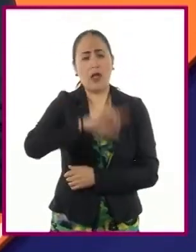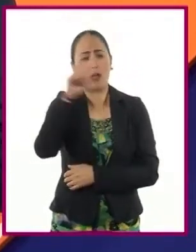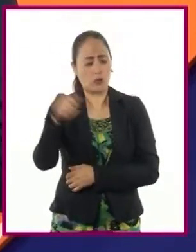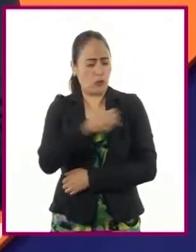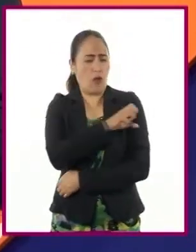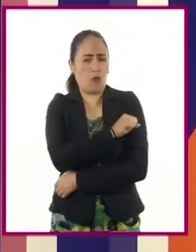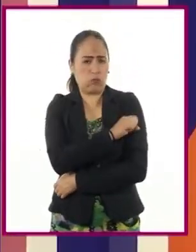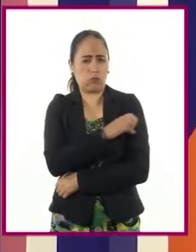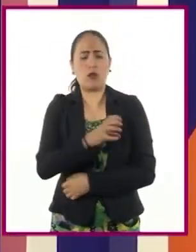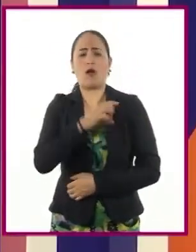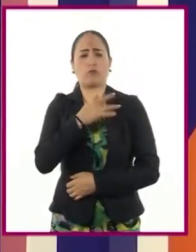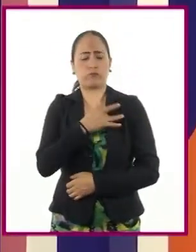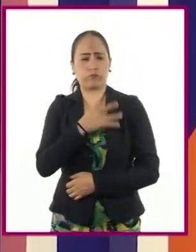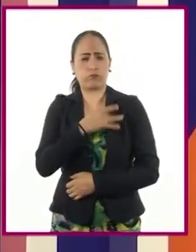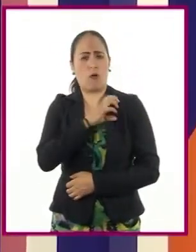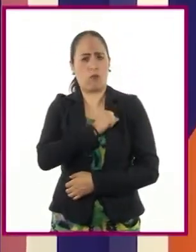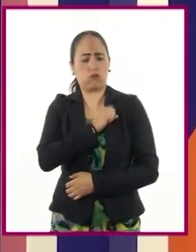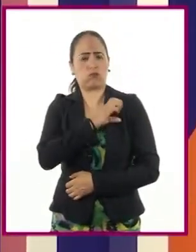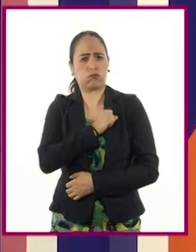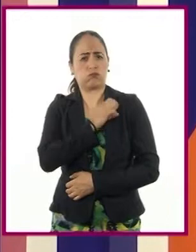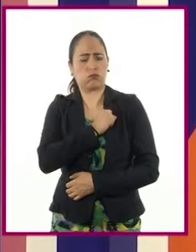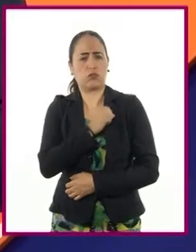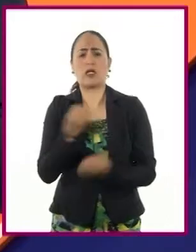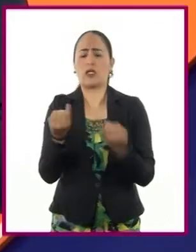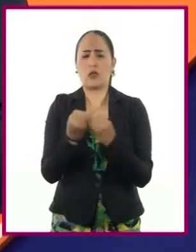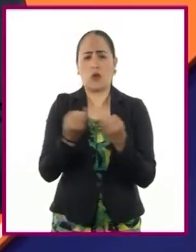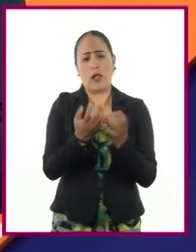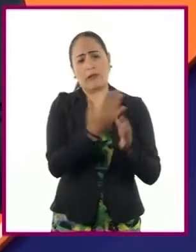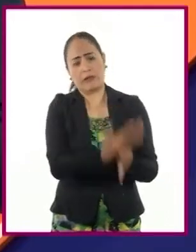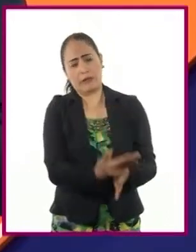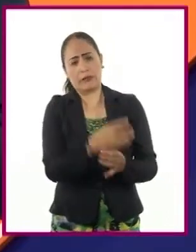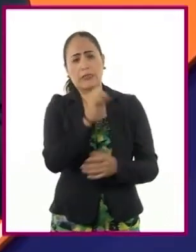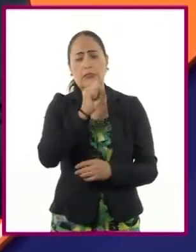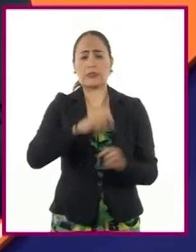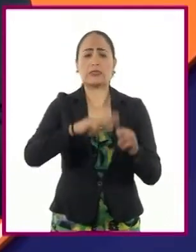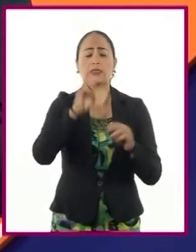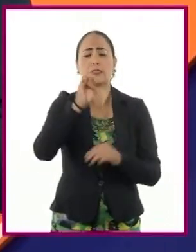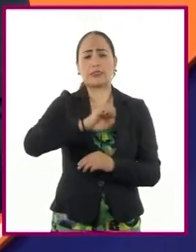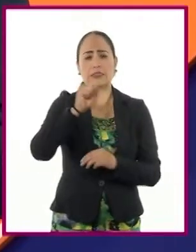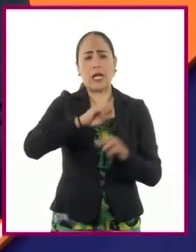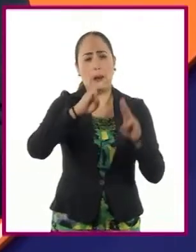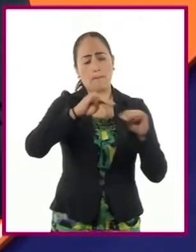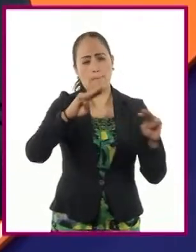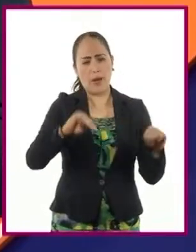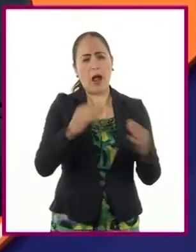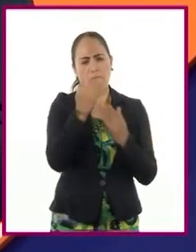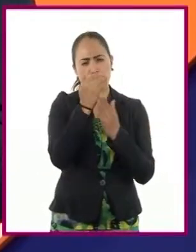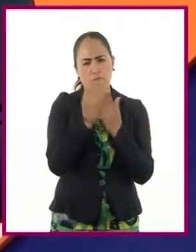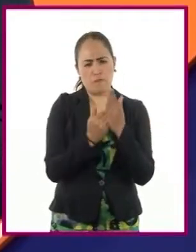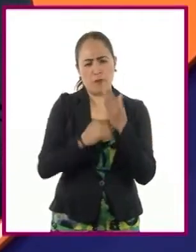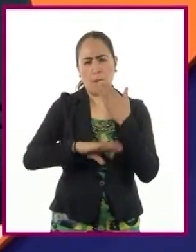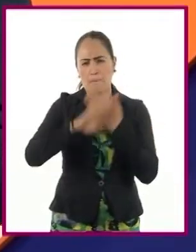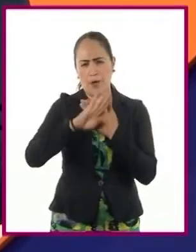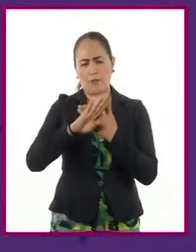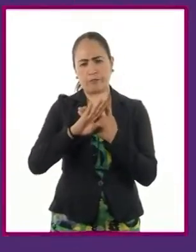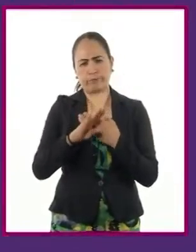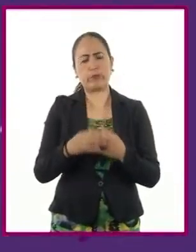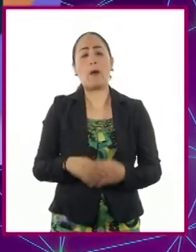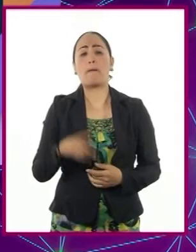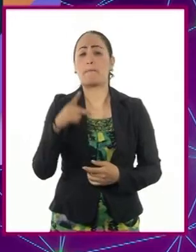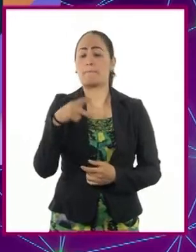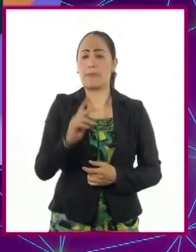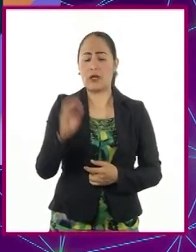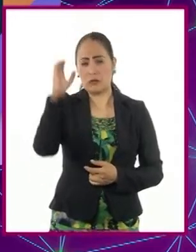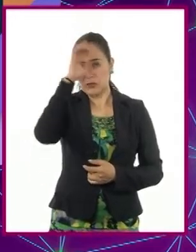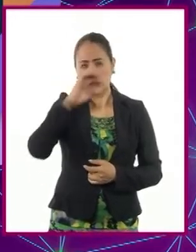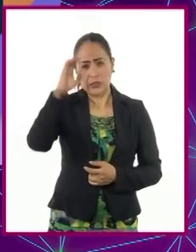hipertensión arterial. También hay quien dice que la sal marina es menos dañina que la sal de mesa. Sin embargo, la ciencia nos demuestra